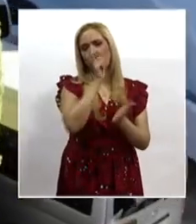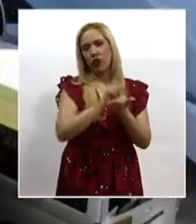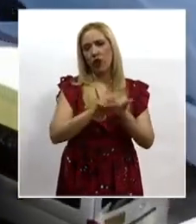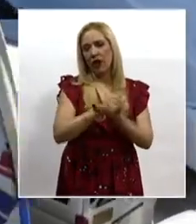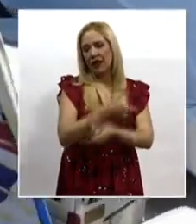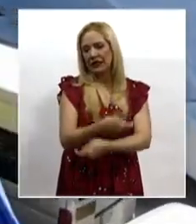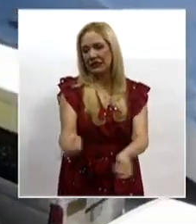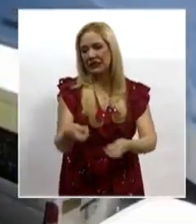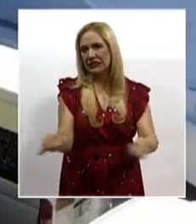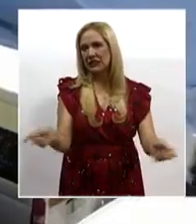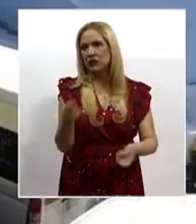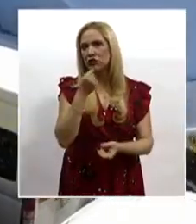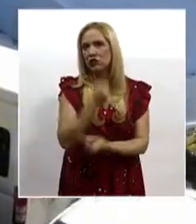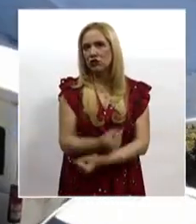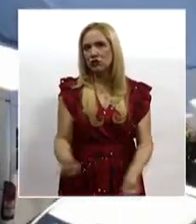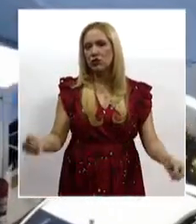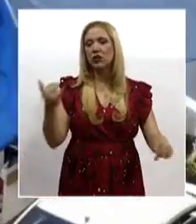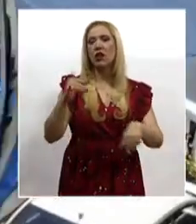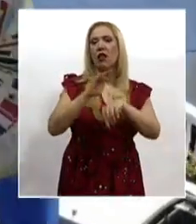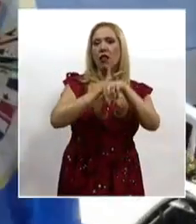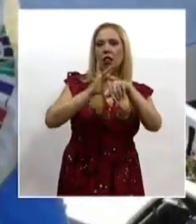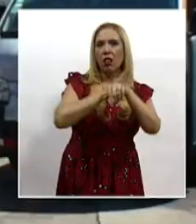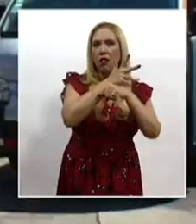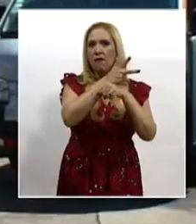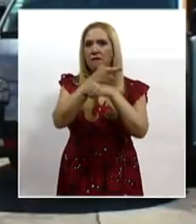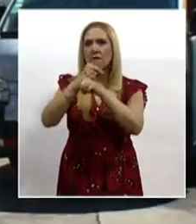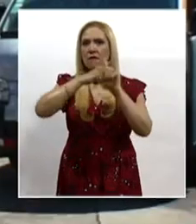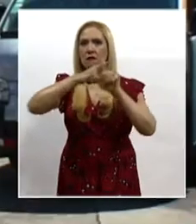menores, producir y difundir pornografía infantil en